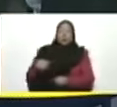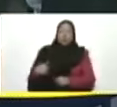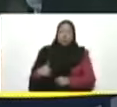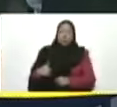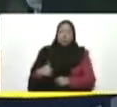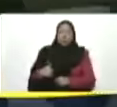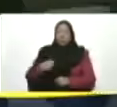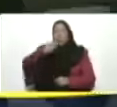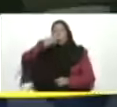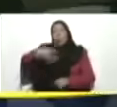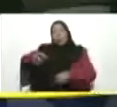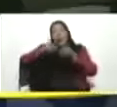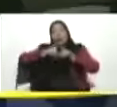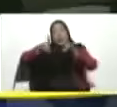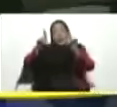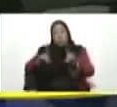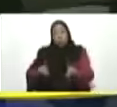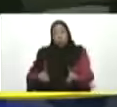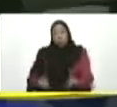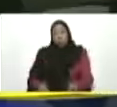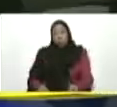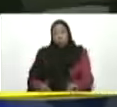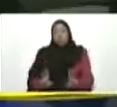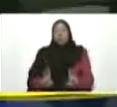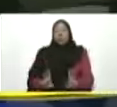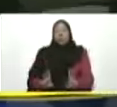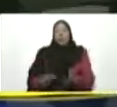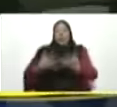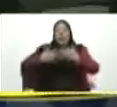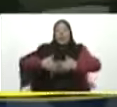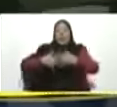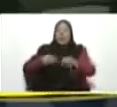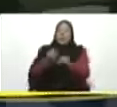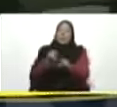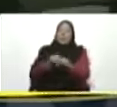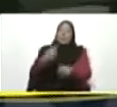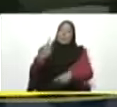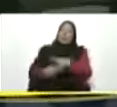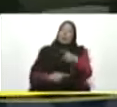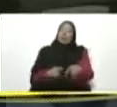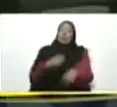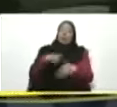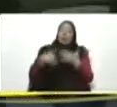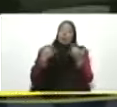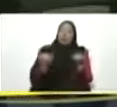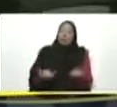es una buena decisión de las empresas Yildirim